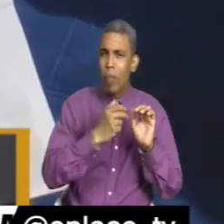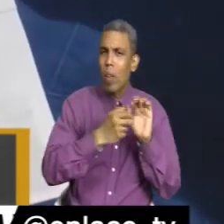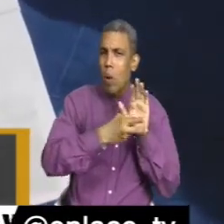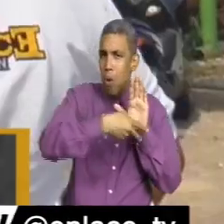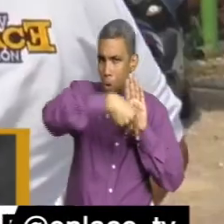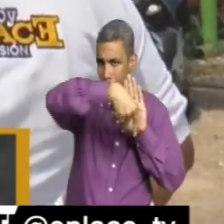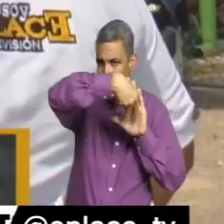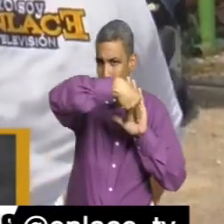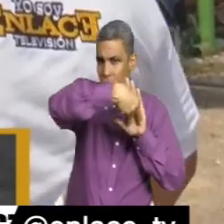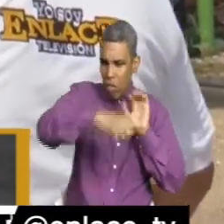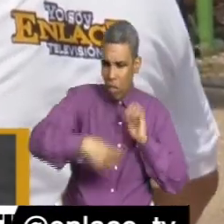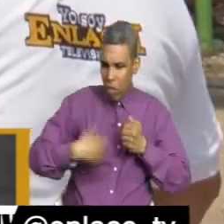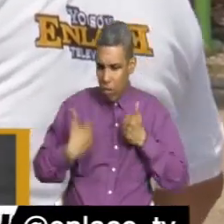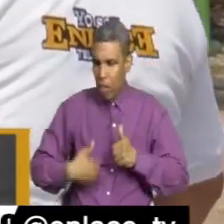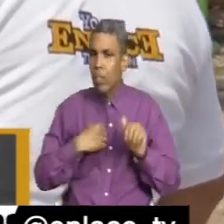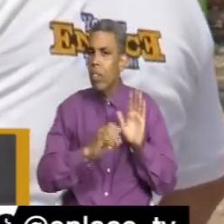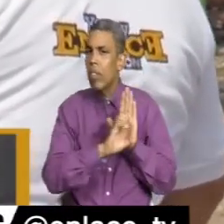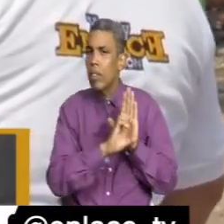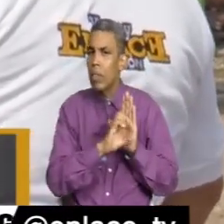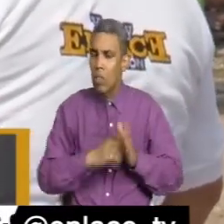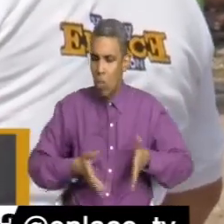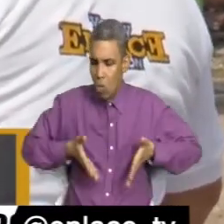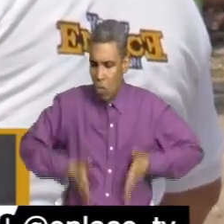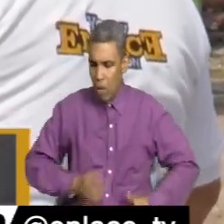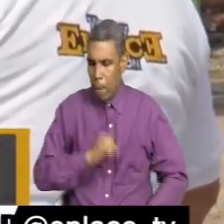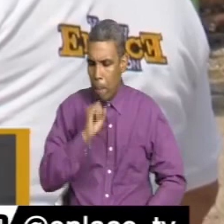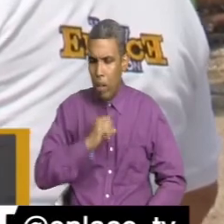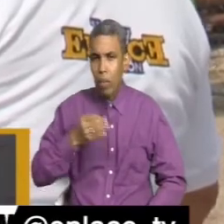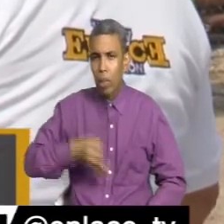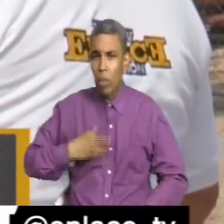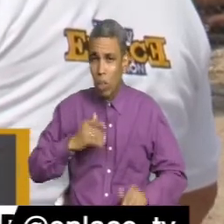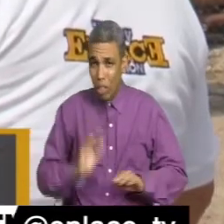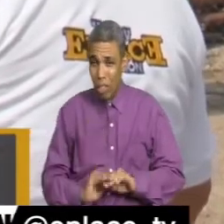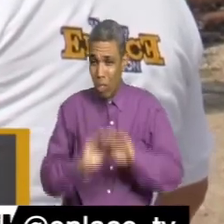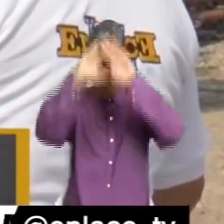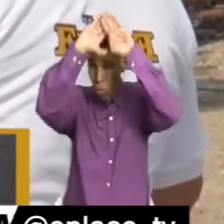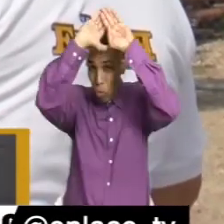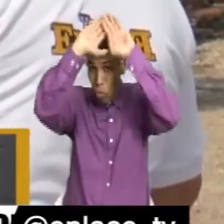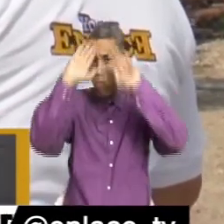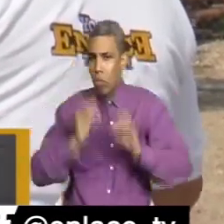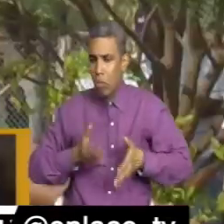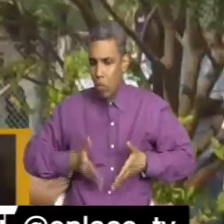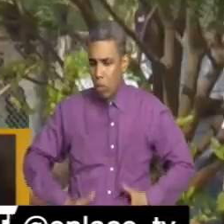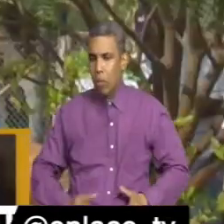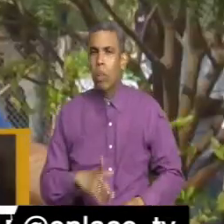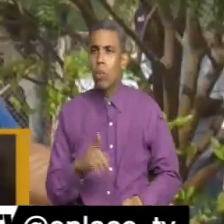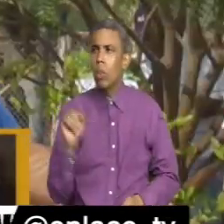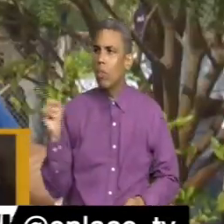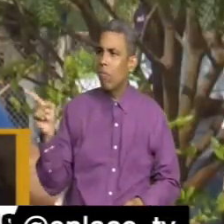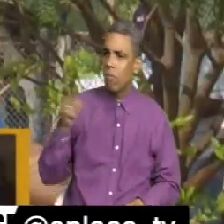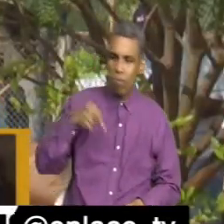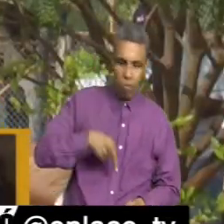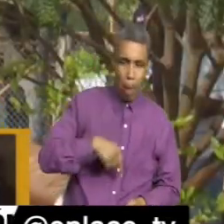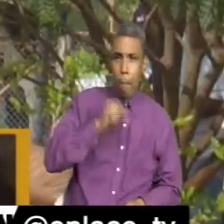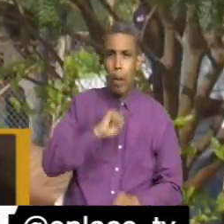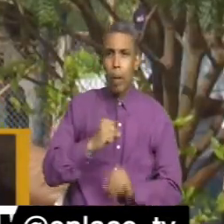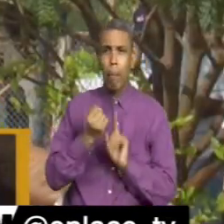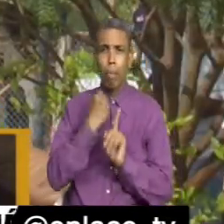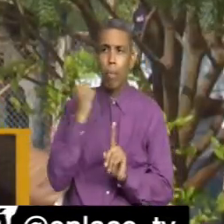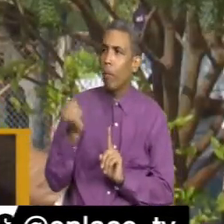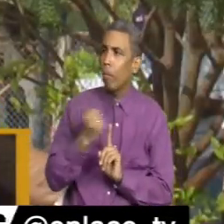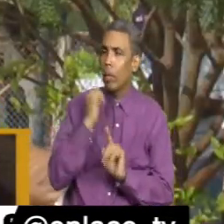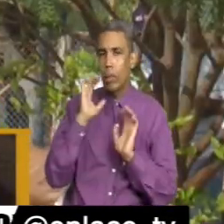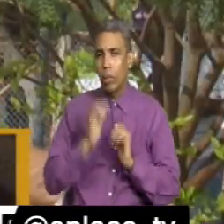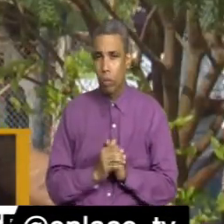de territorialidad, y asegura que nació en el corregimiento del centro, pero que ni allá ni acá consigue emplearse. Muchos de aquí, los compañeros, inclusive estamos viviendo el